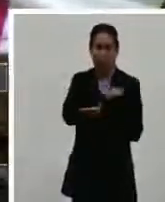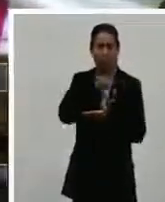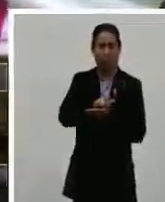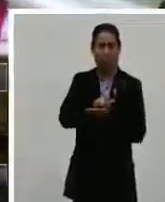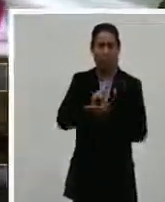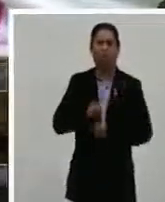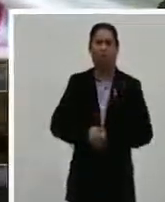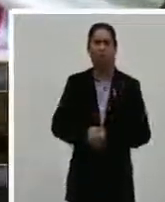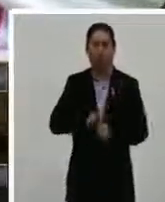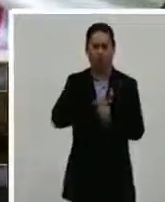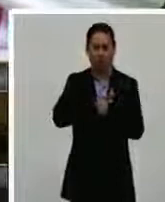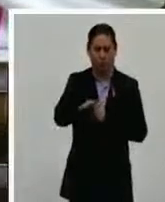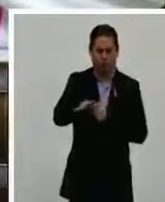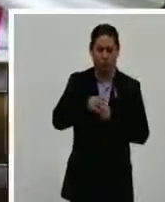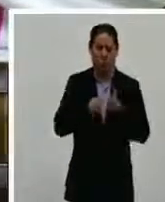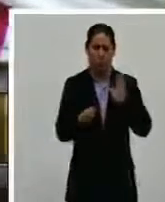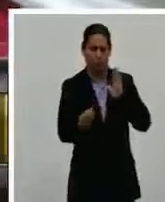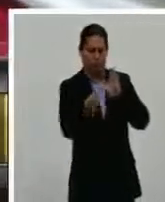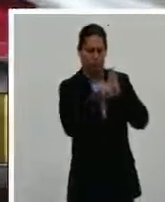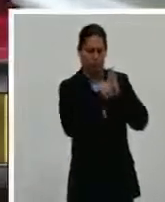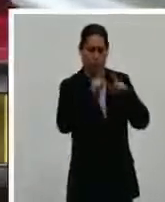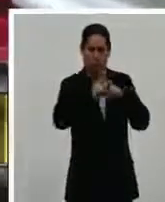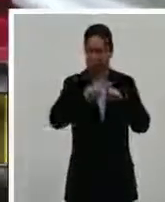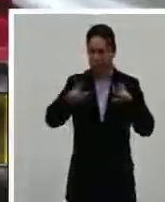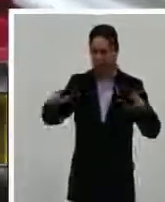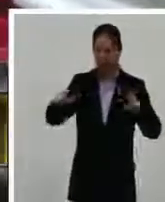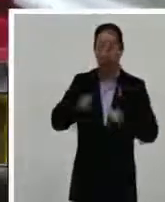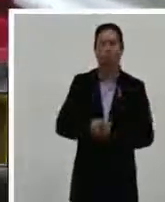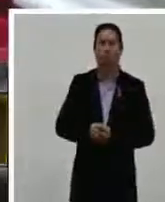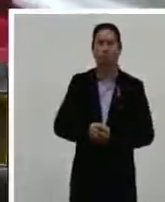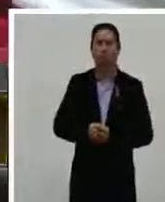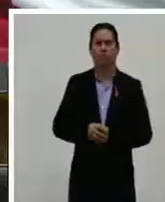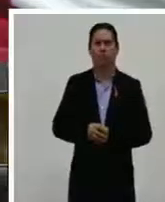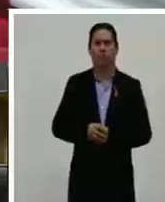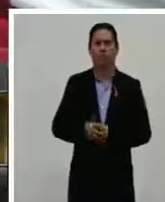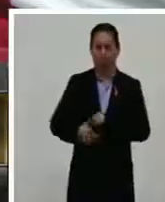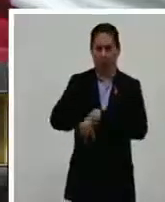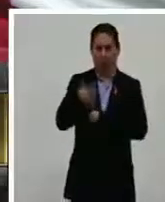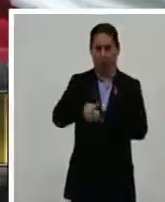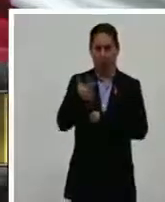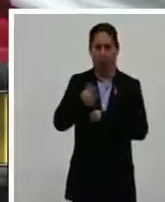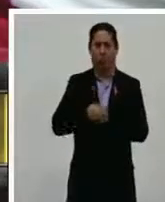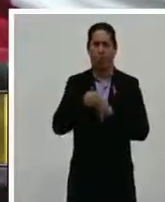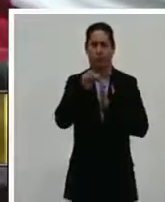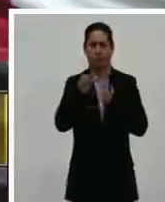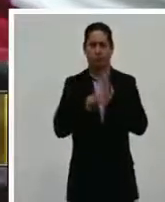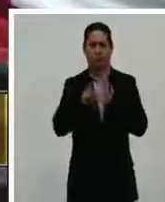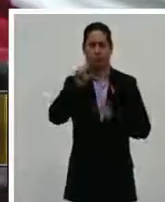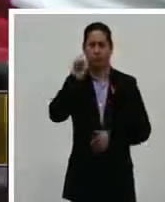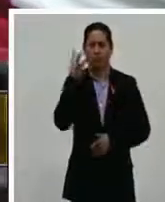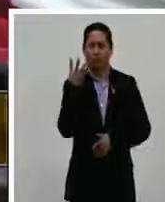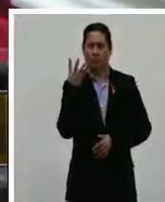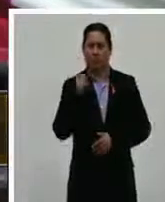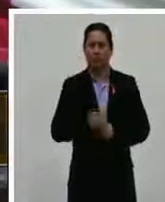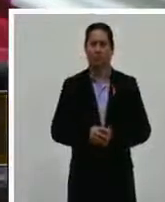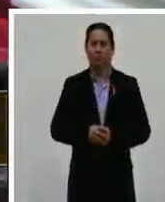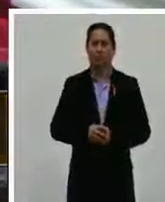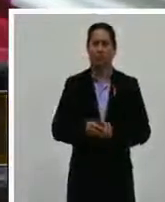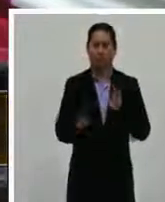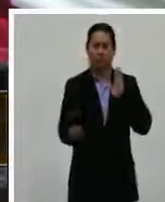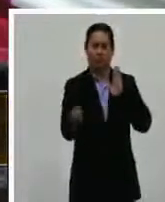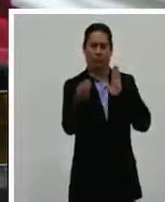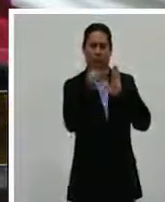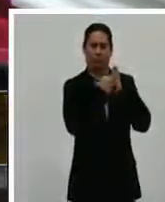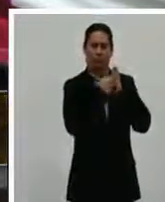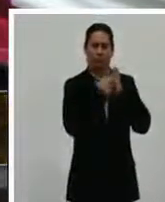mediante el cual se adiciona la fracción decimotercera al artículo 24 se adiciona